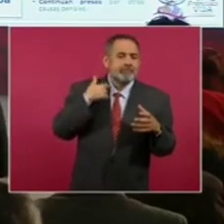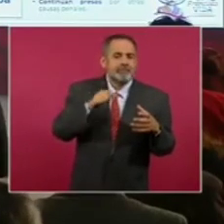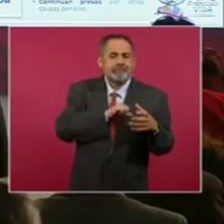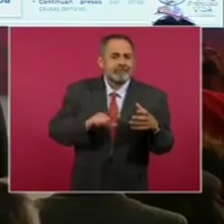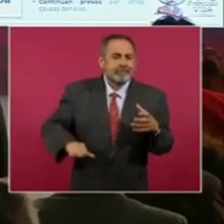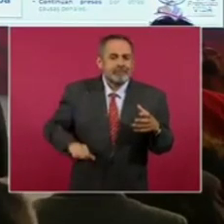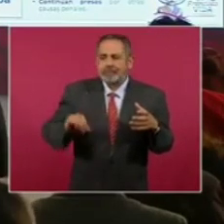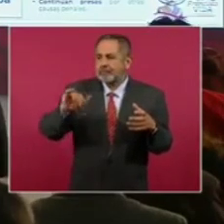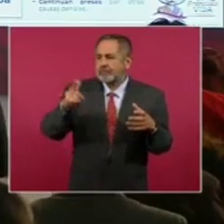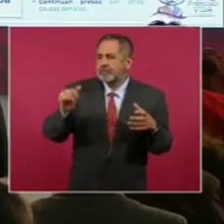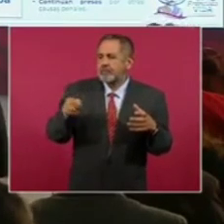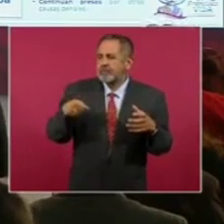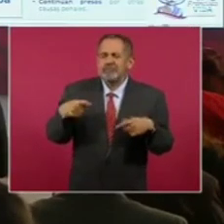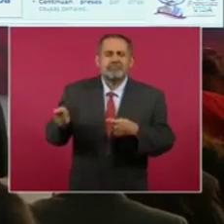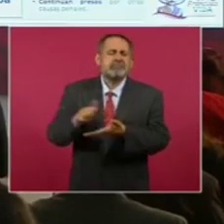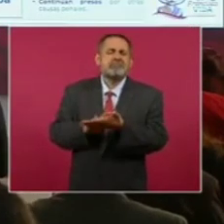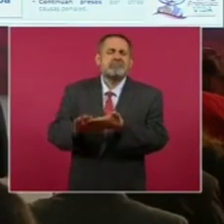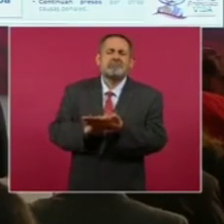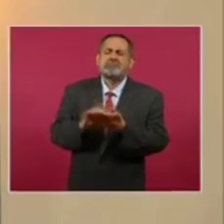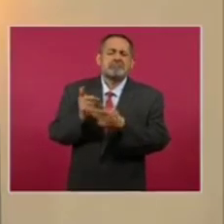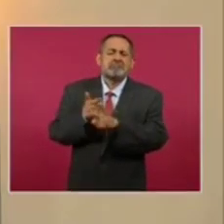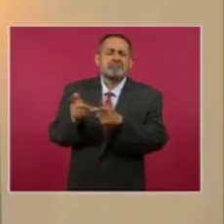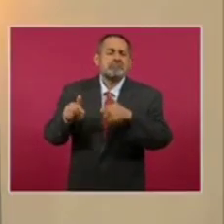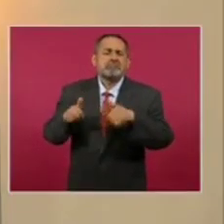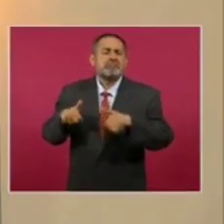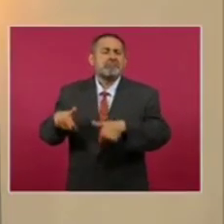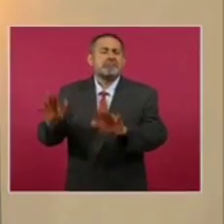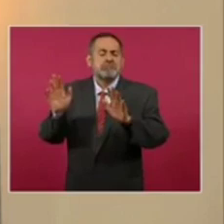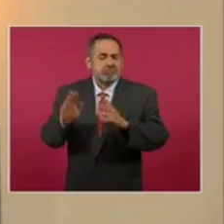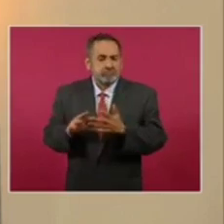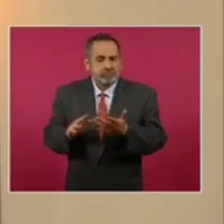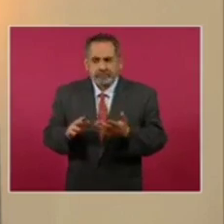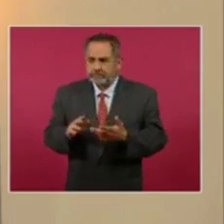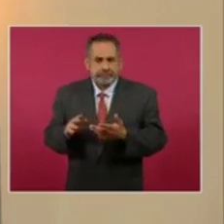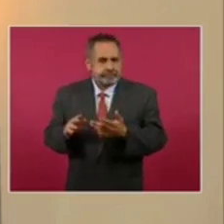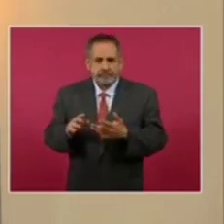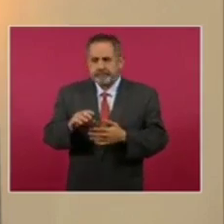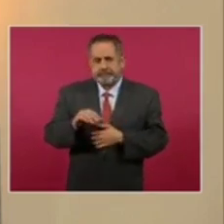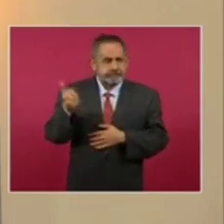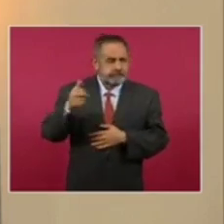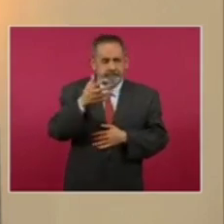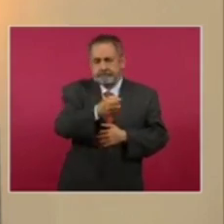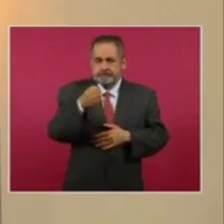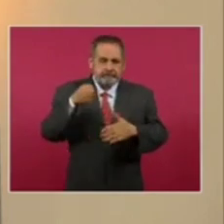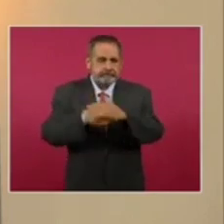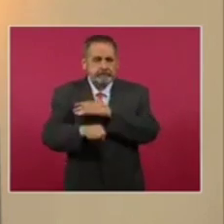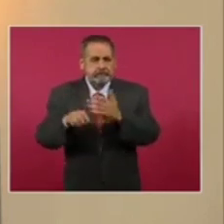de Iguala por el delito de delincuencia organizada ambos continúan presos pero por otras causas penales